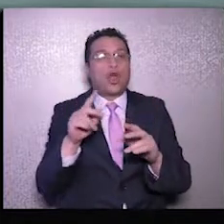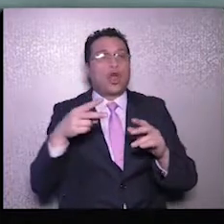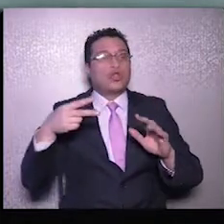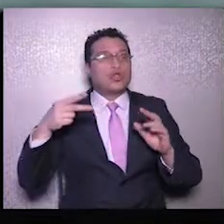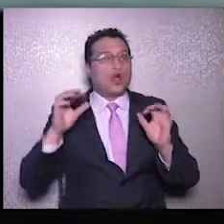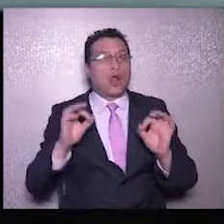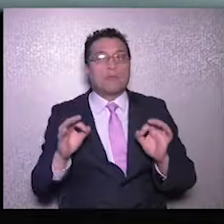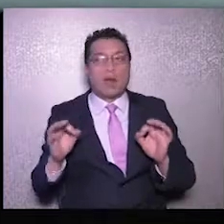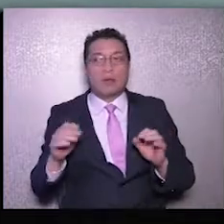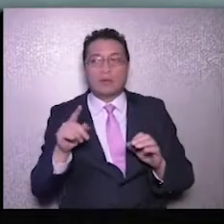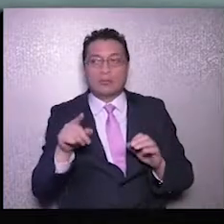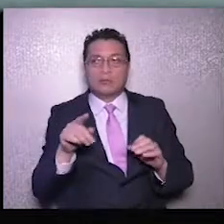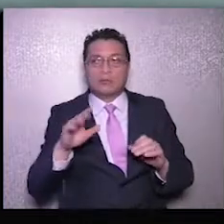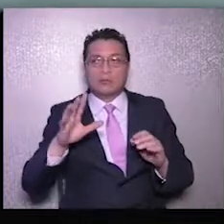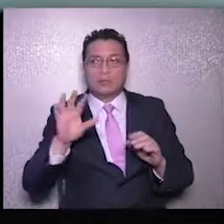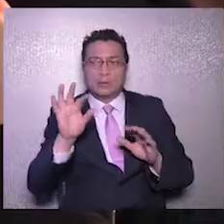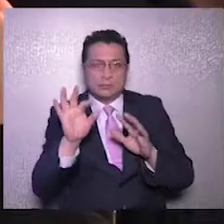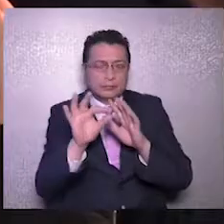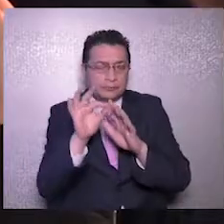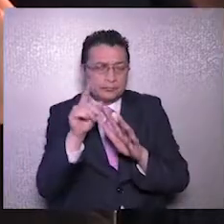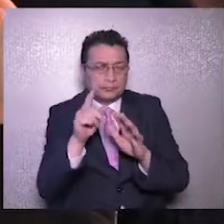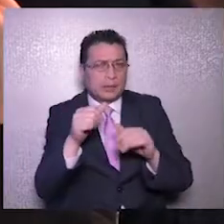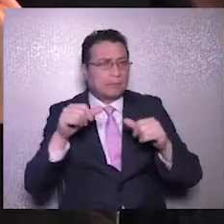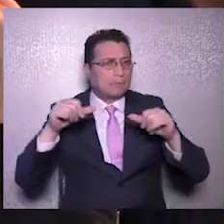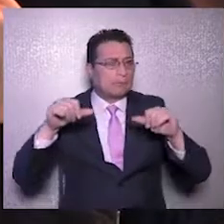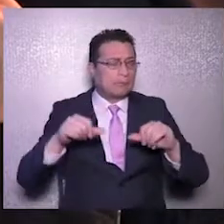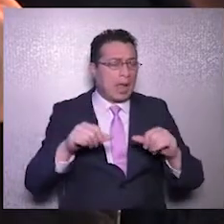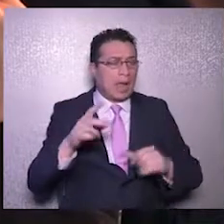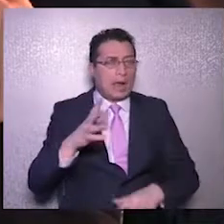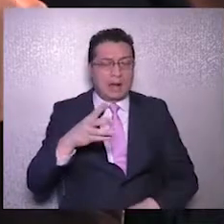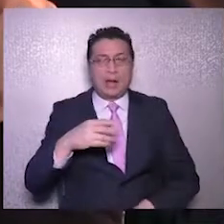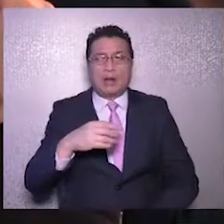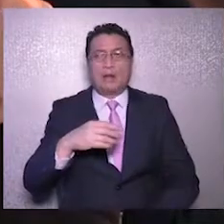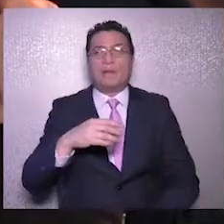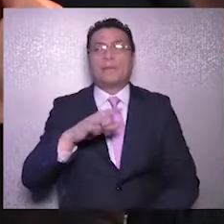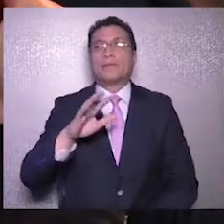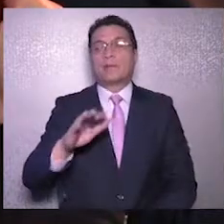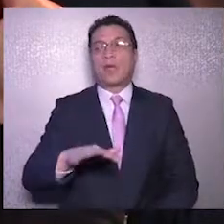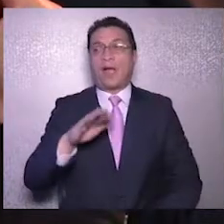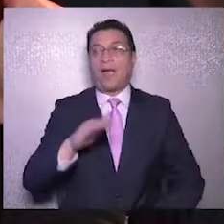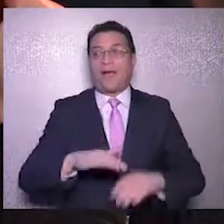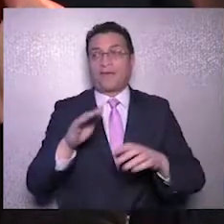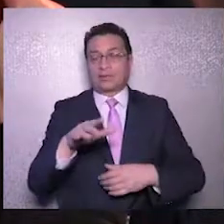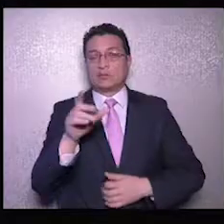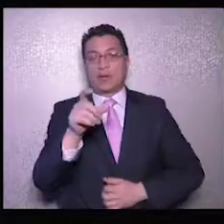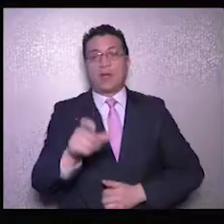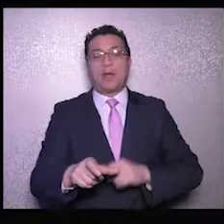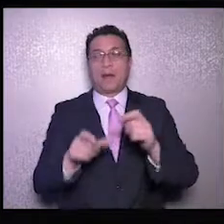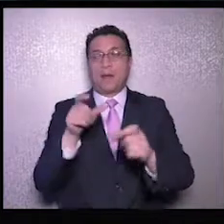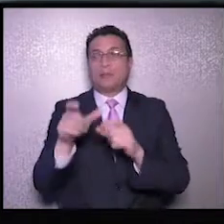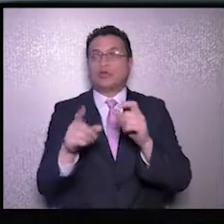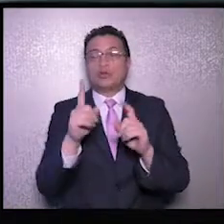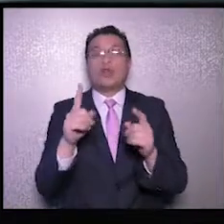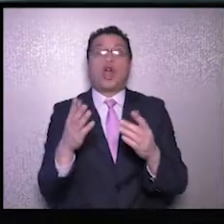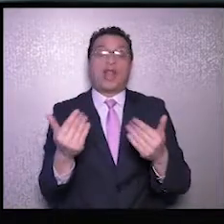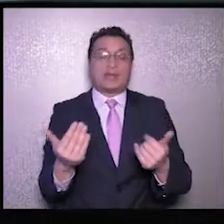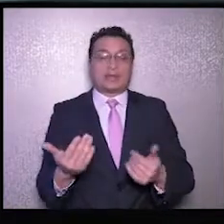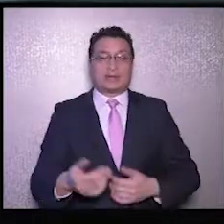Se parece como algo, un pichintún ineficiente. Porque además, generalmente hacemos esto en personas que muchas veces ni siquiera lo